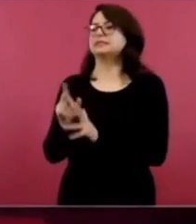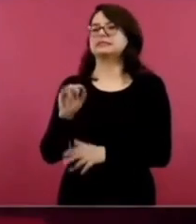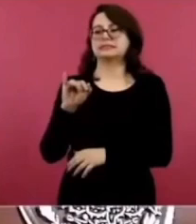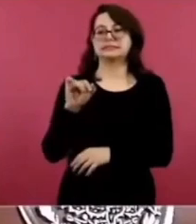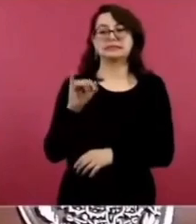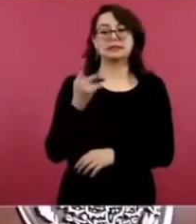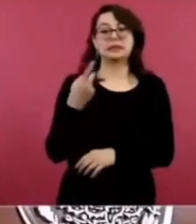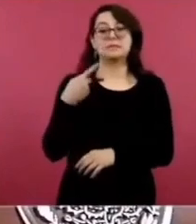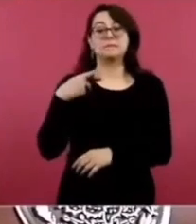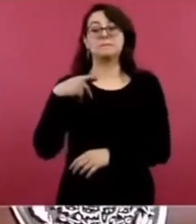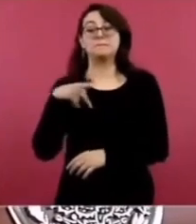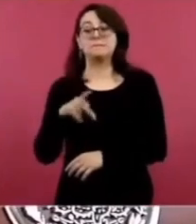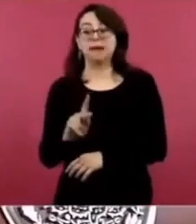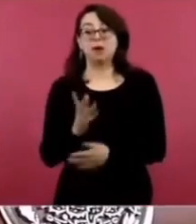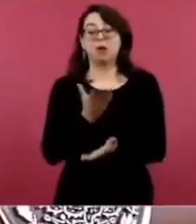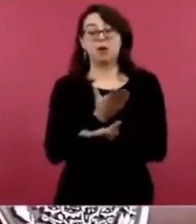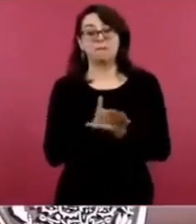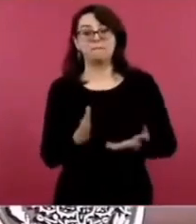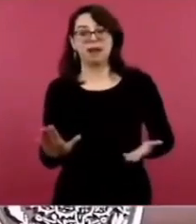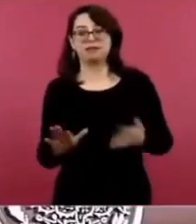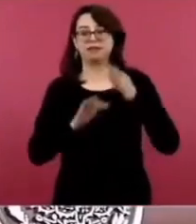pero se magnificaba.